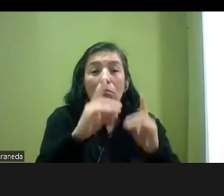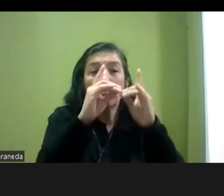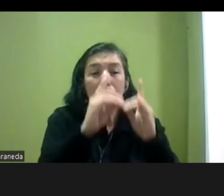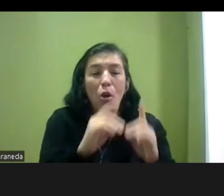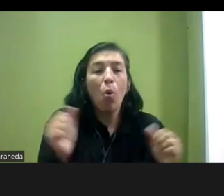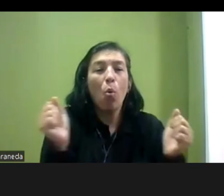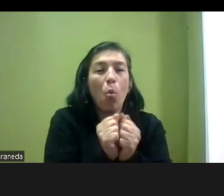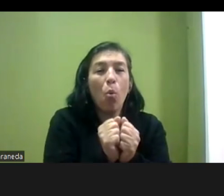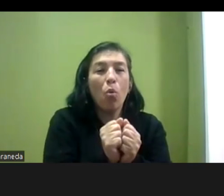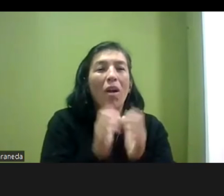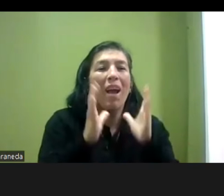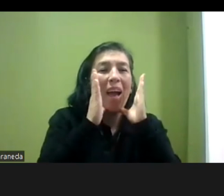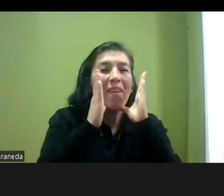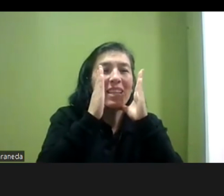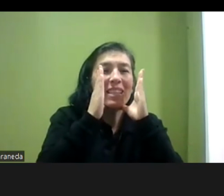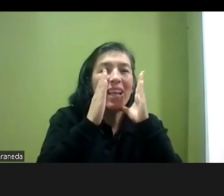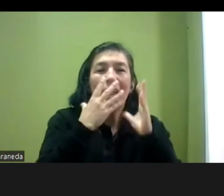lobos marinos